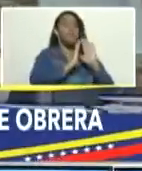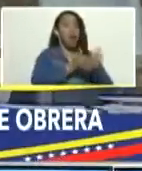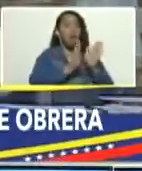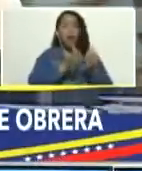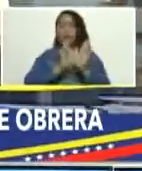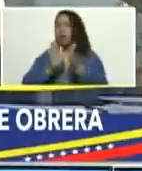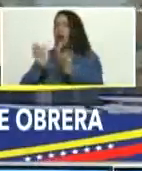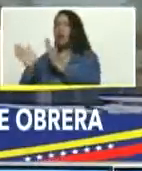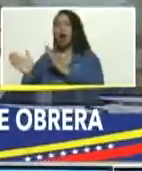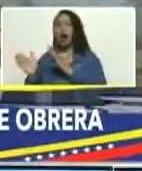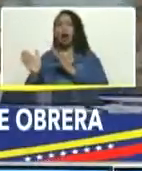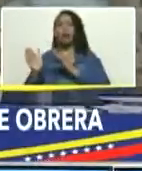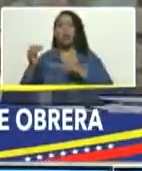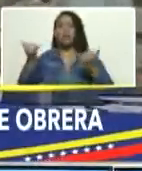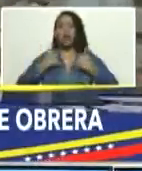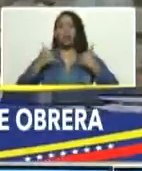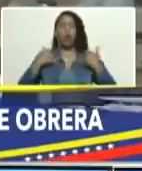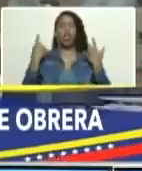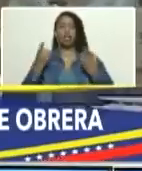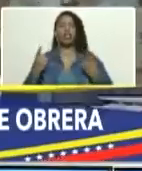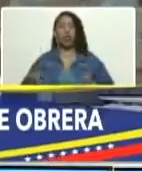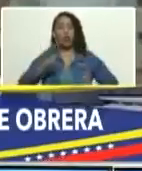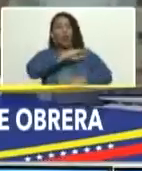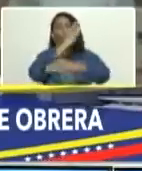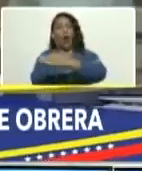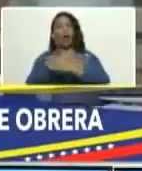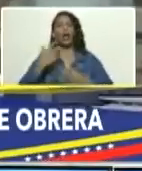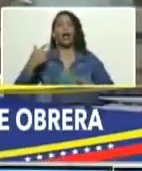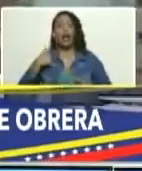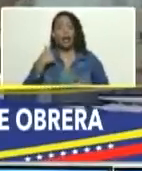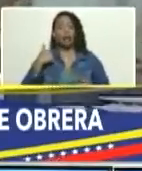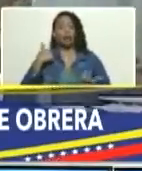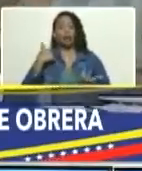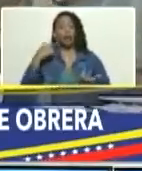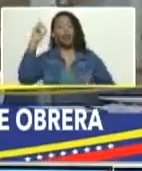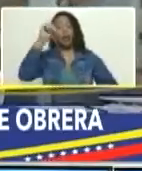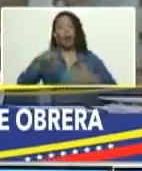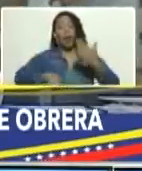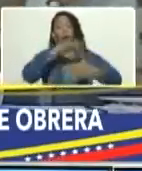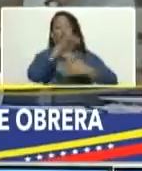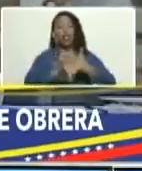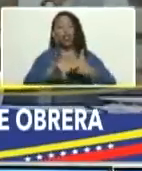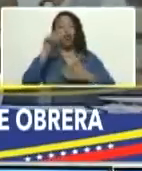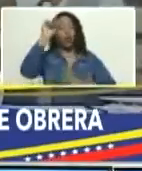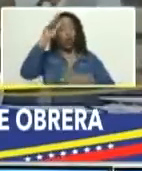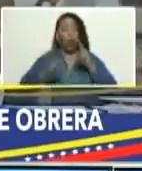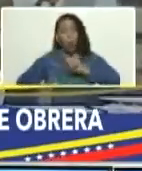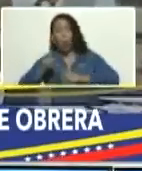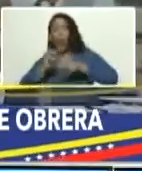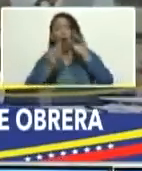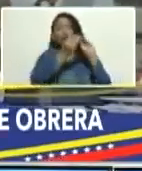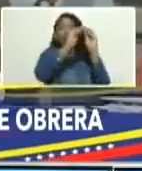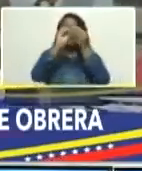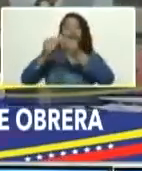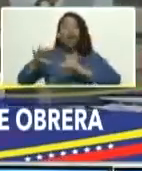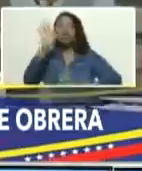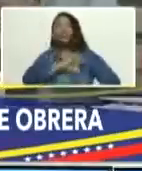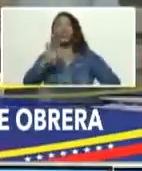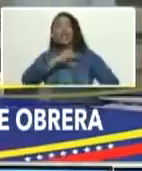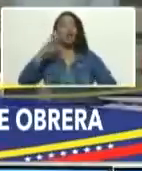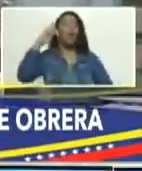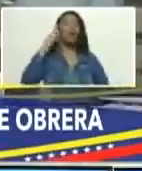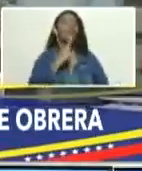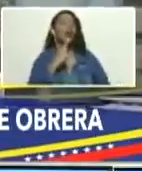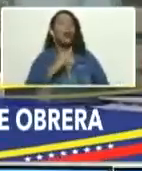organizados, empoderados y con claridad del proyecto de futuro, que es el socialismo